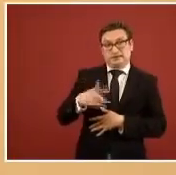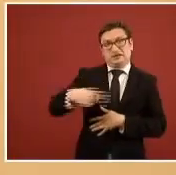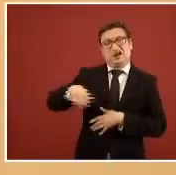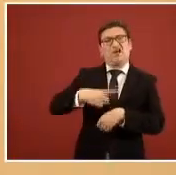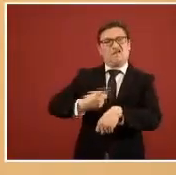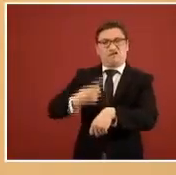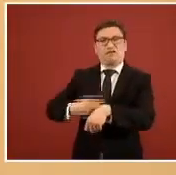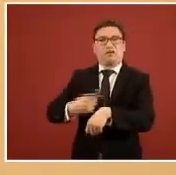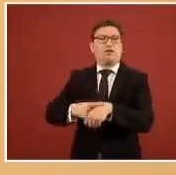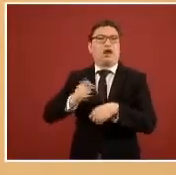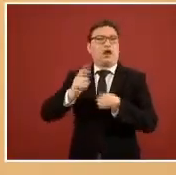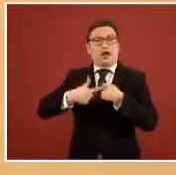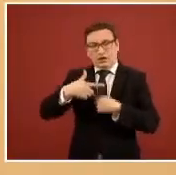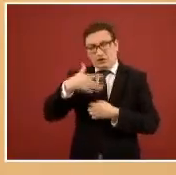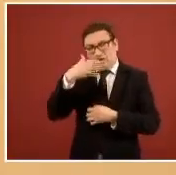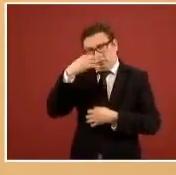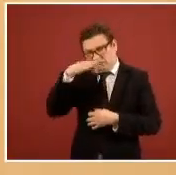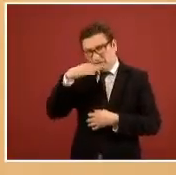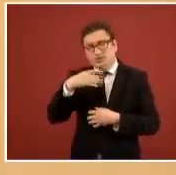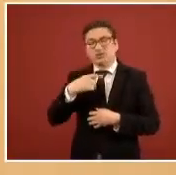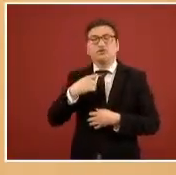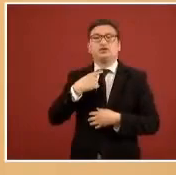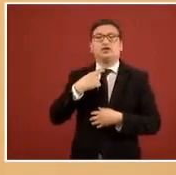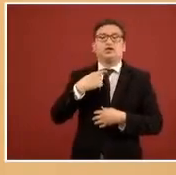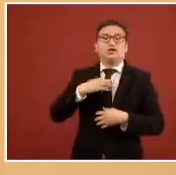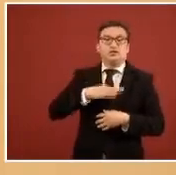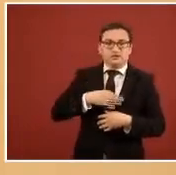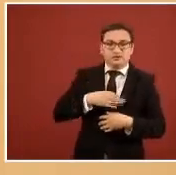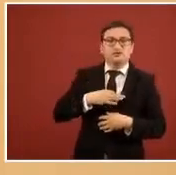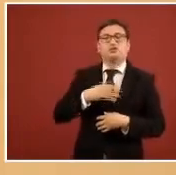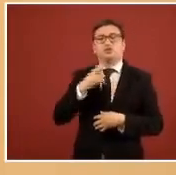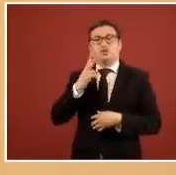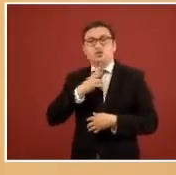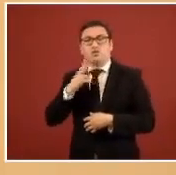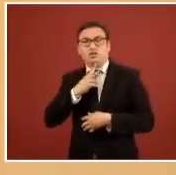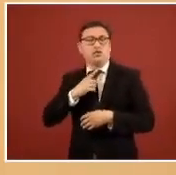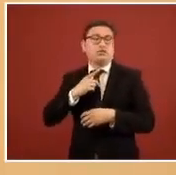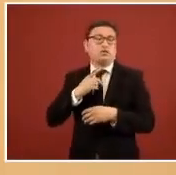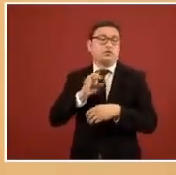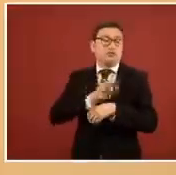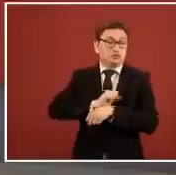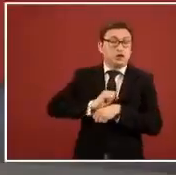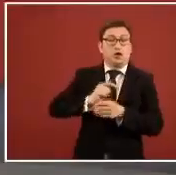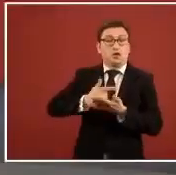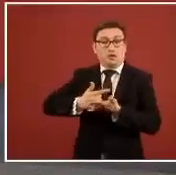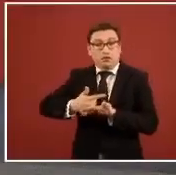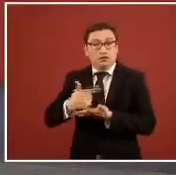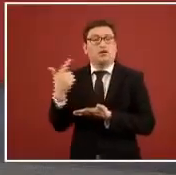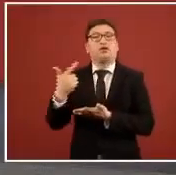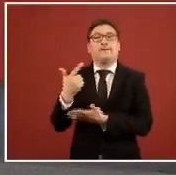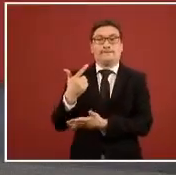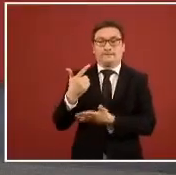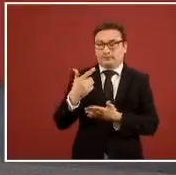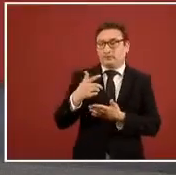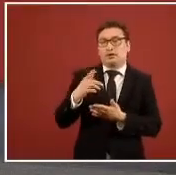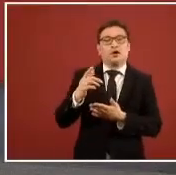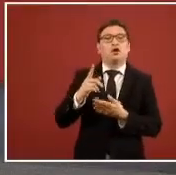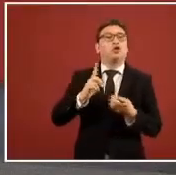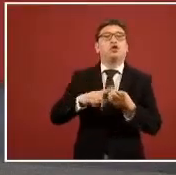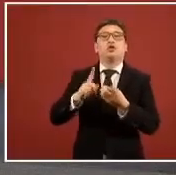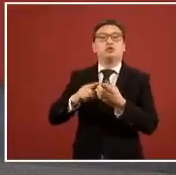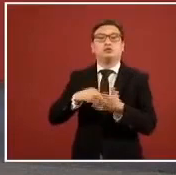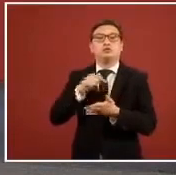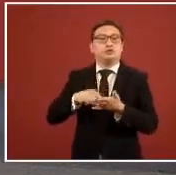infección respiratoria aguda, sea leve o sea grave, dependiendo de dónde hayan demandado atención y cómo se los haya